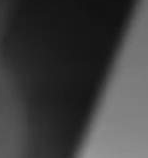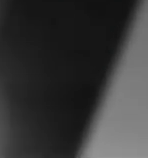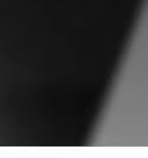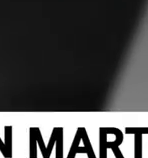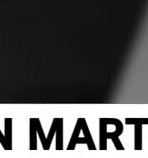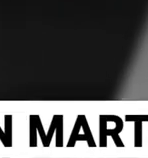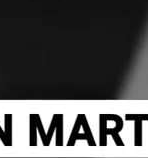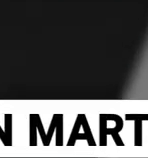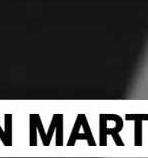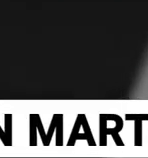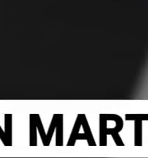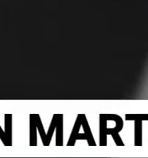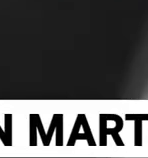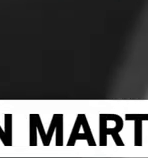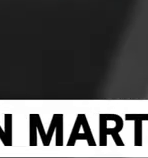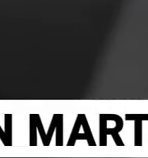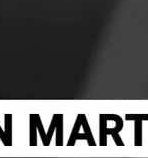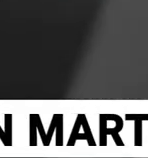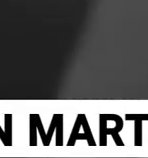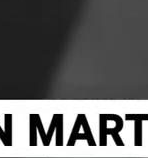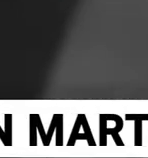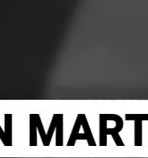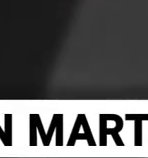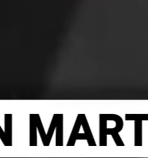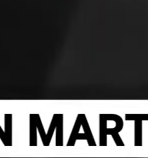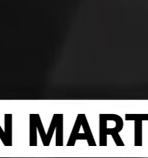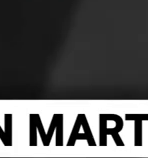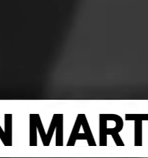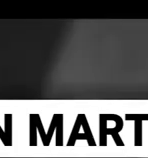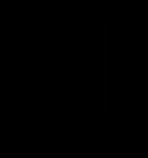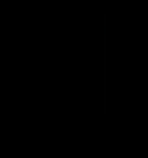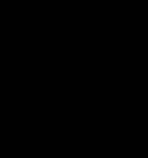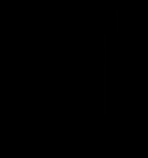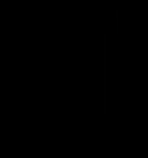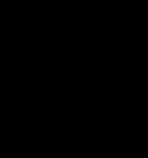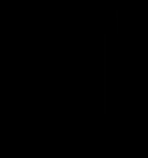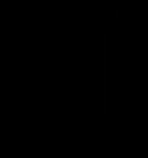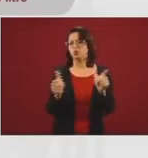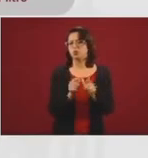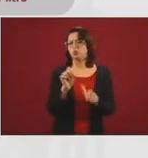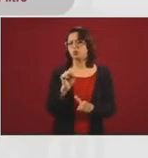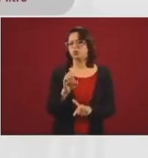Hola, ¿qué tal? Buen inicio de semana. Mi nombre es Carmen Martínez y te presento la información más relevante de este lunes.